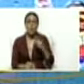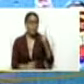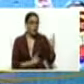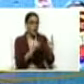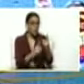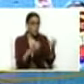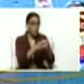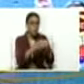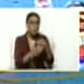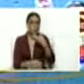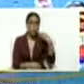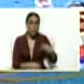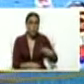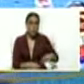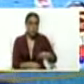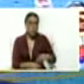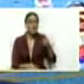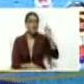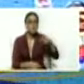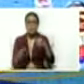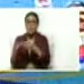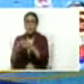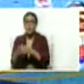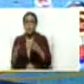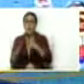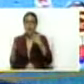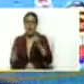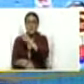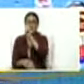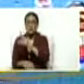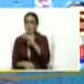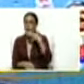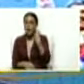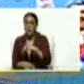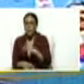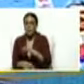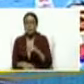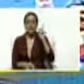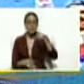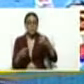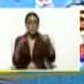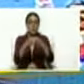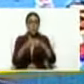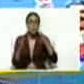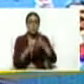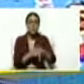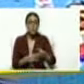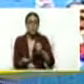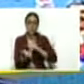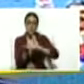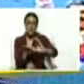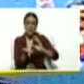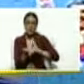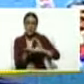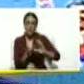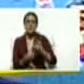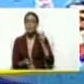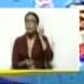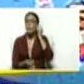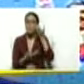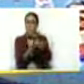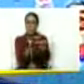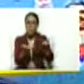con la gran misión Venezuela Joven, de Credit Mujer, con la gran misión Venezuela Mujer,